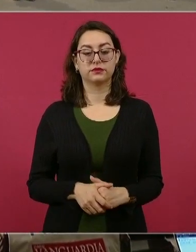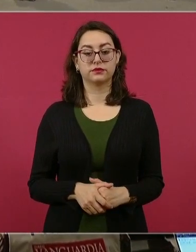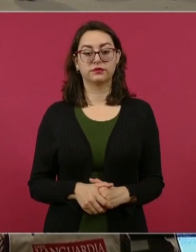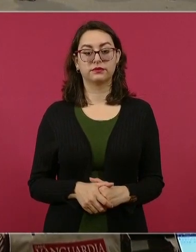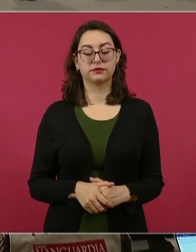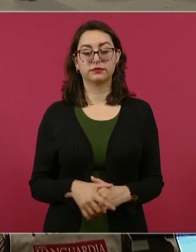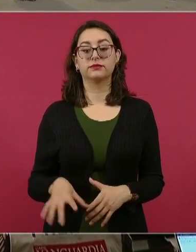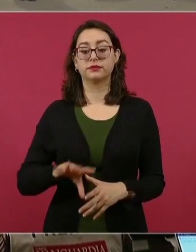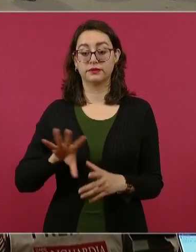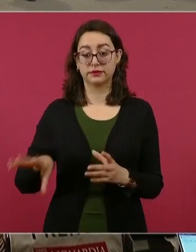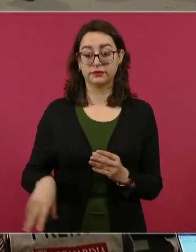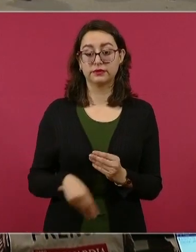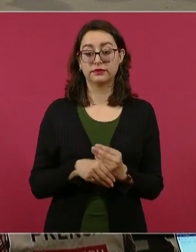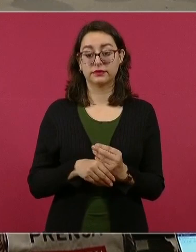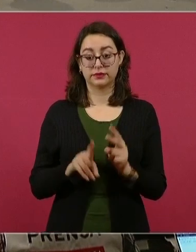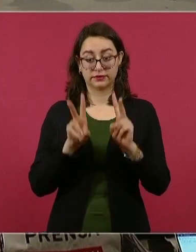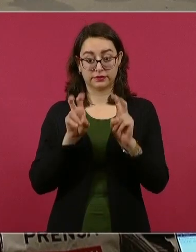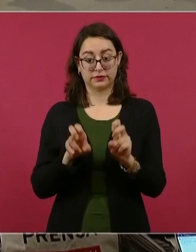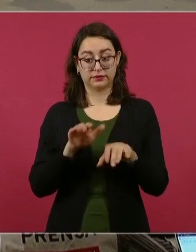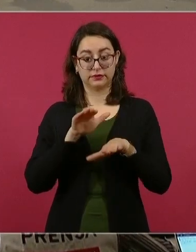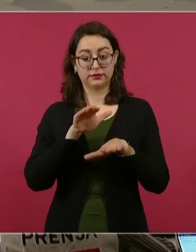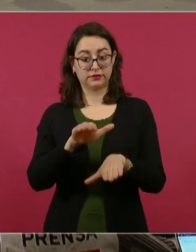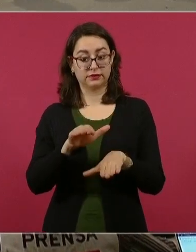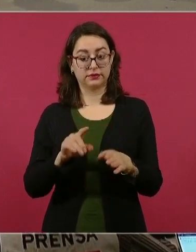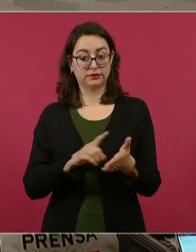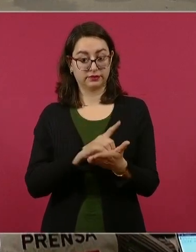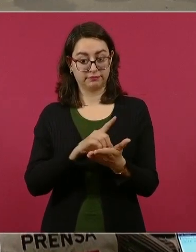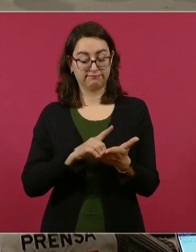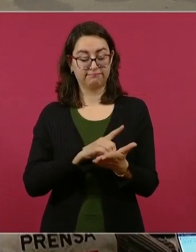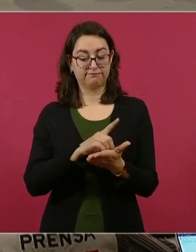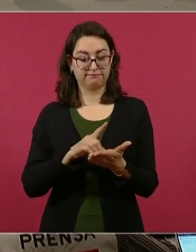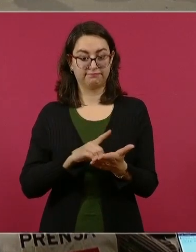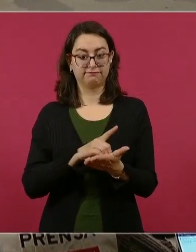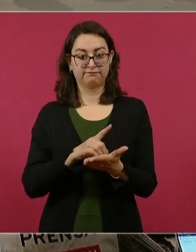Expandiendo sobre esto que comenta la Secretaría de Educación Pública,